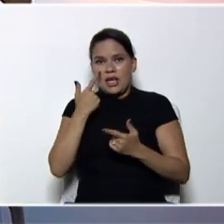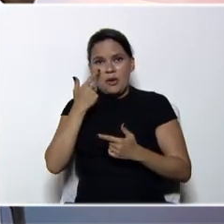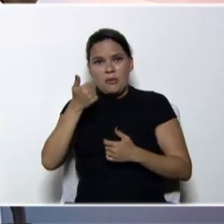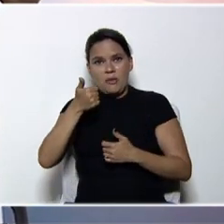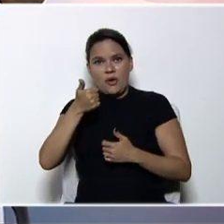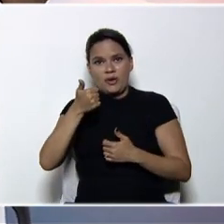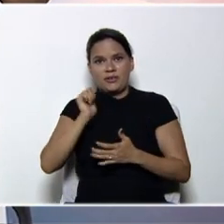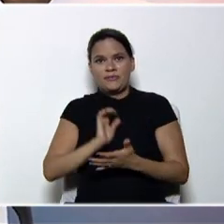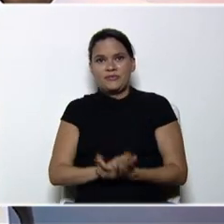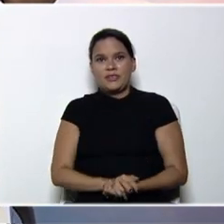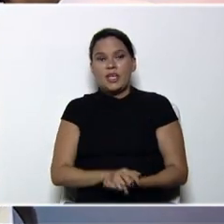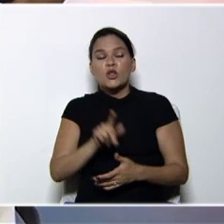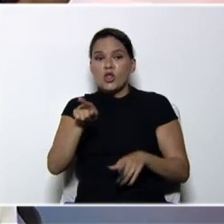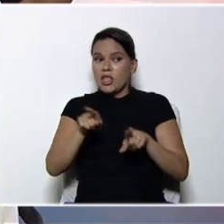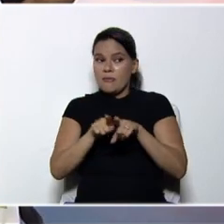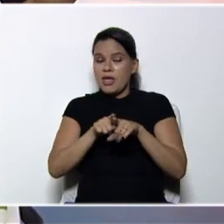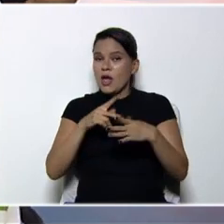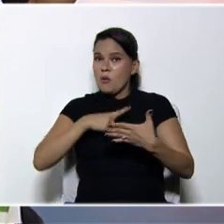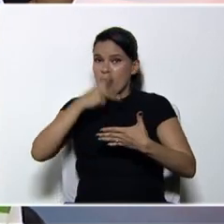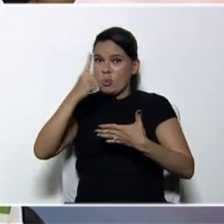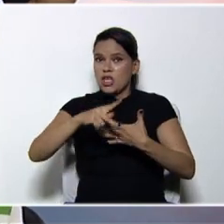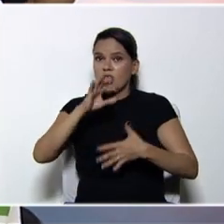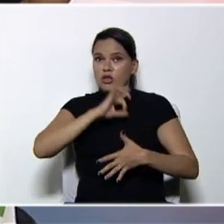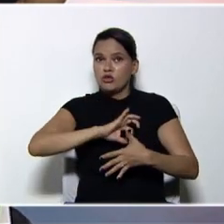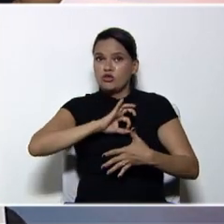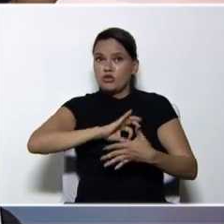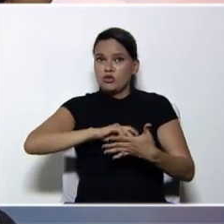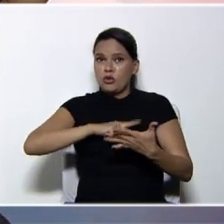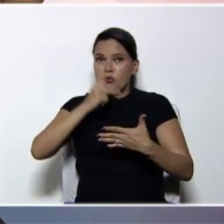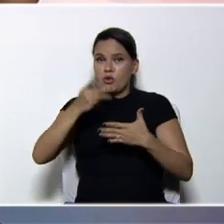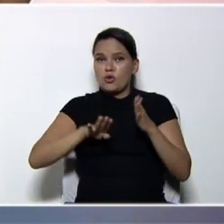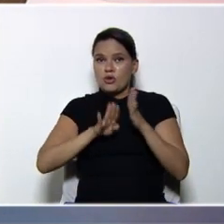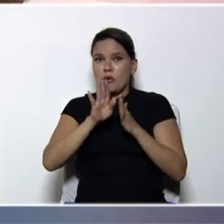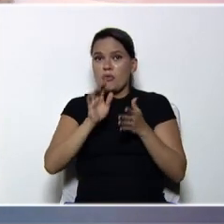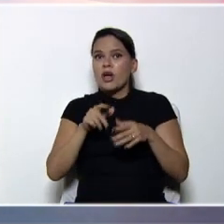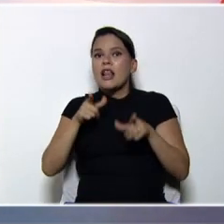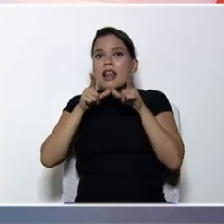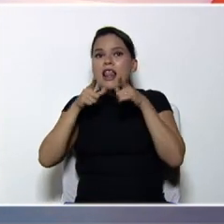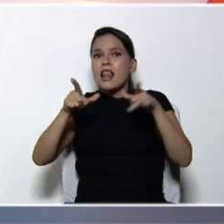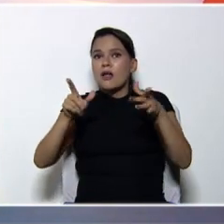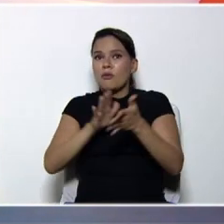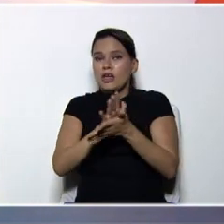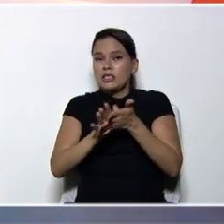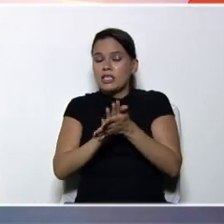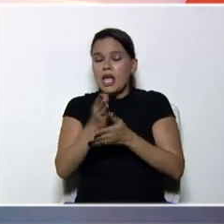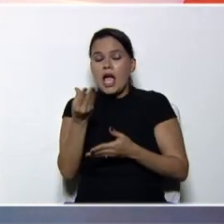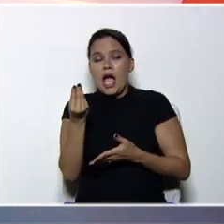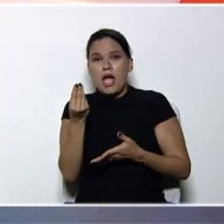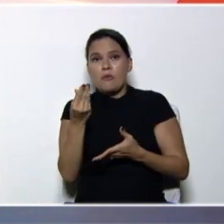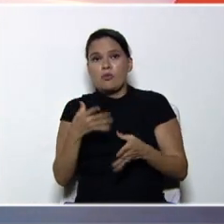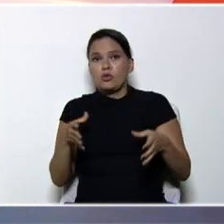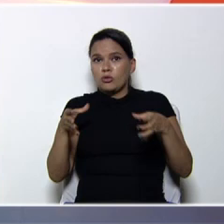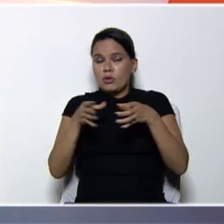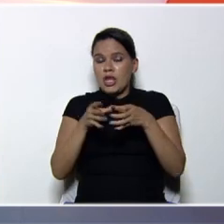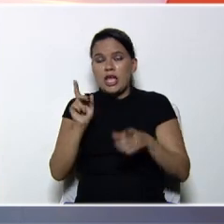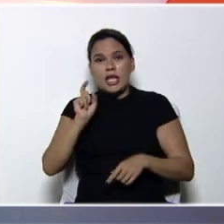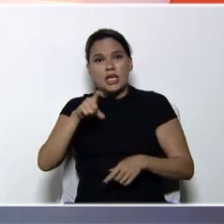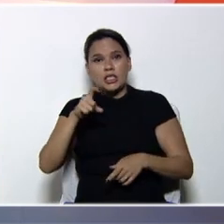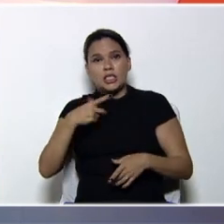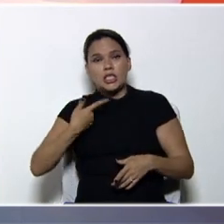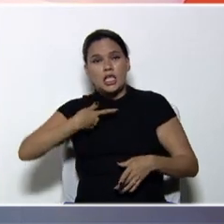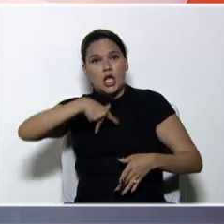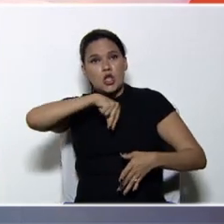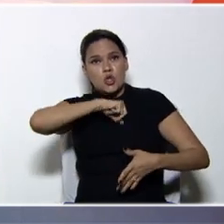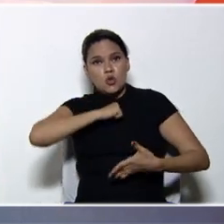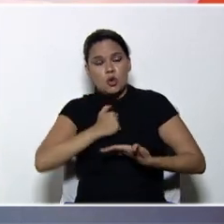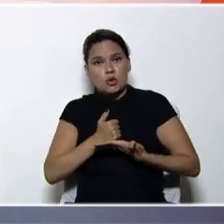esto, ojo, es también un proyecto socioproductivo, porque la lengua de señas hay muchos compañeritos que necesitan nuestro apoyo, y entonces